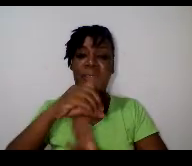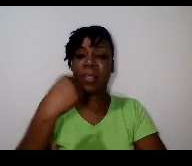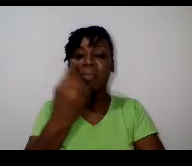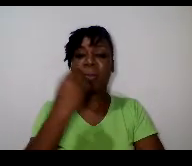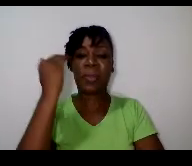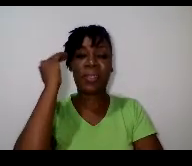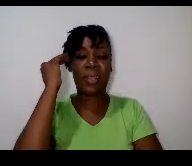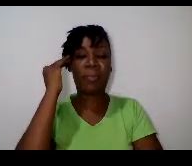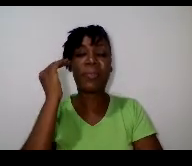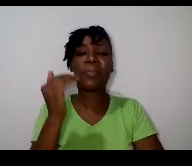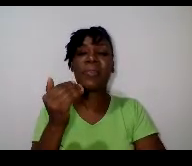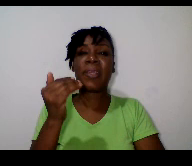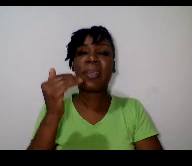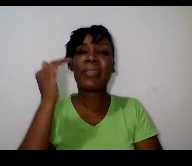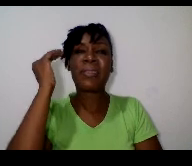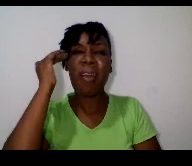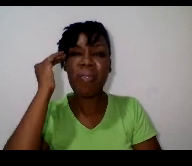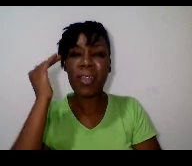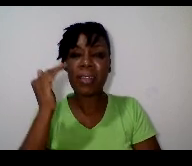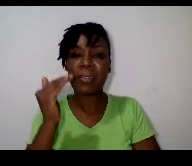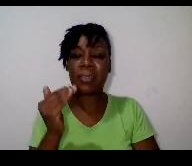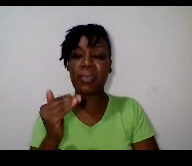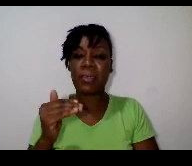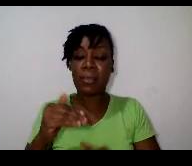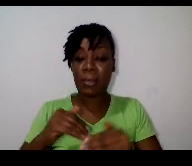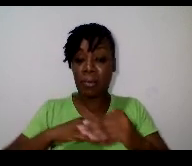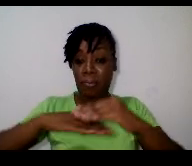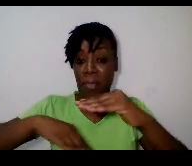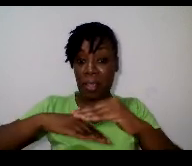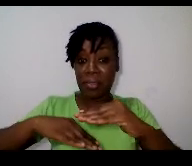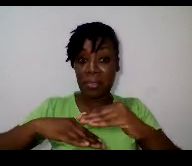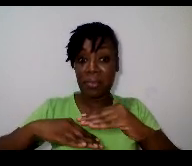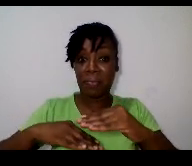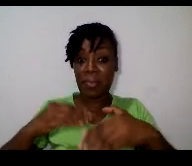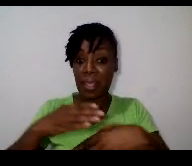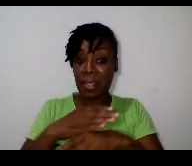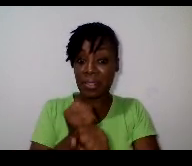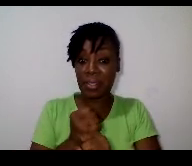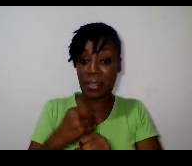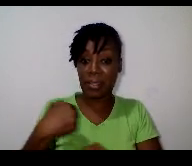conocer los aspectos básicos para generar un impacto real y hacer de nuestros